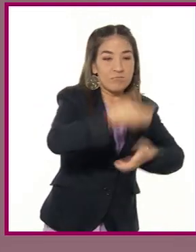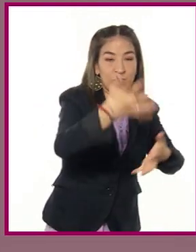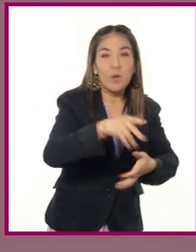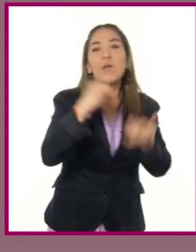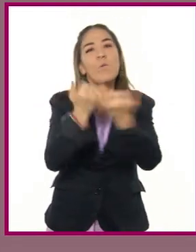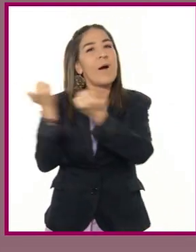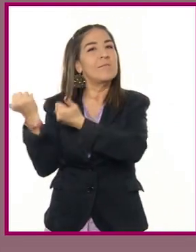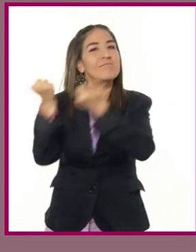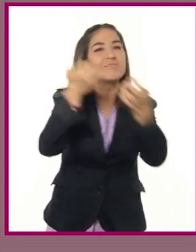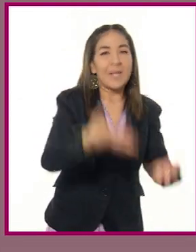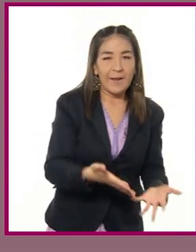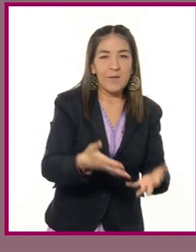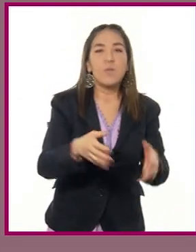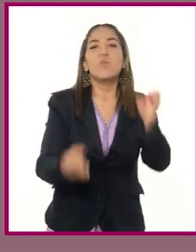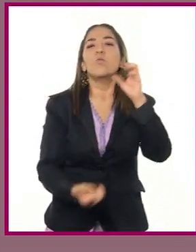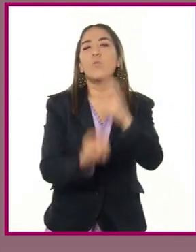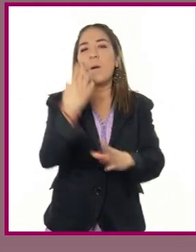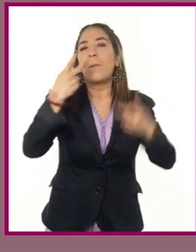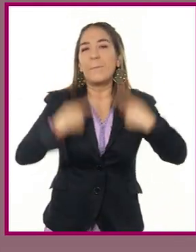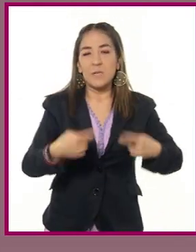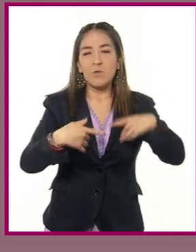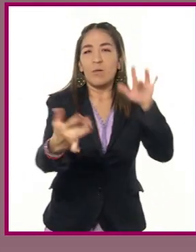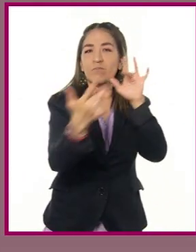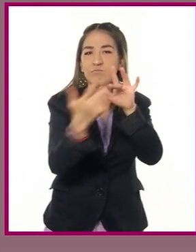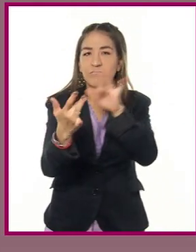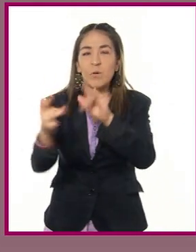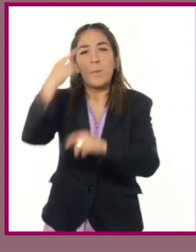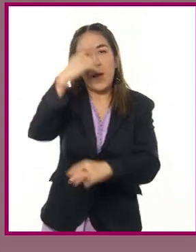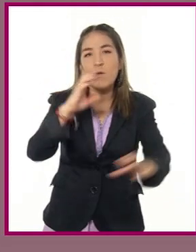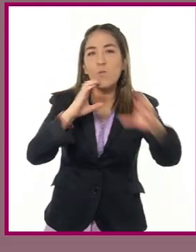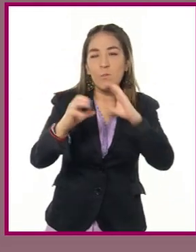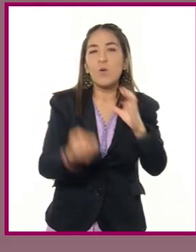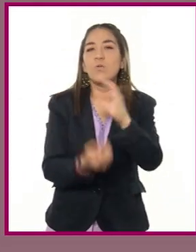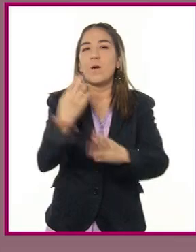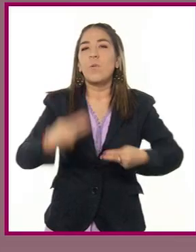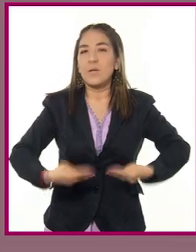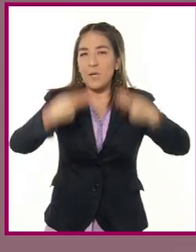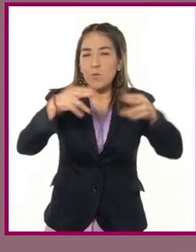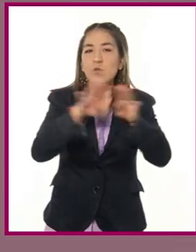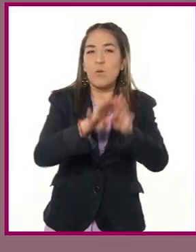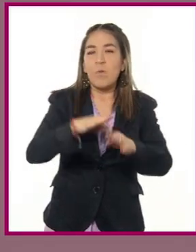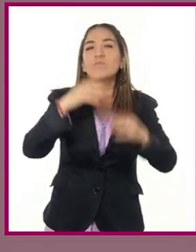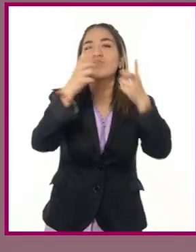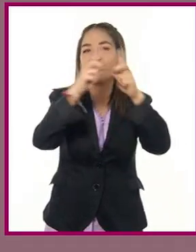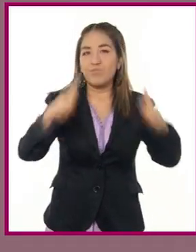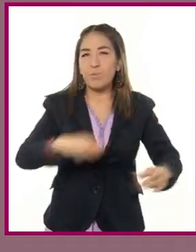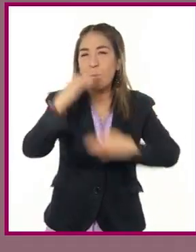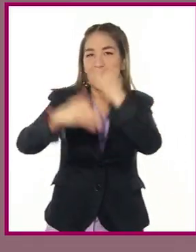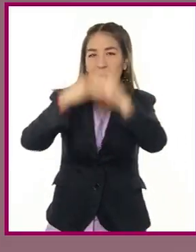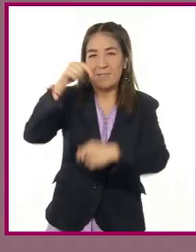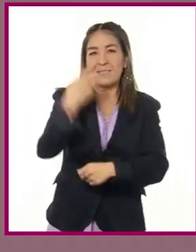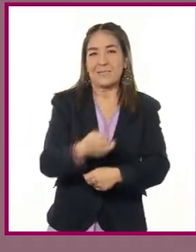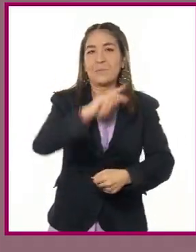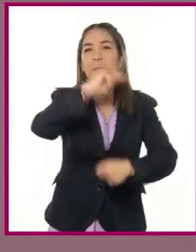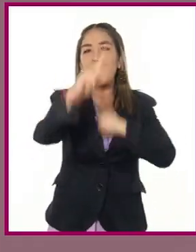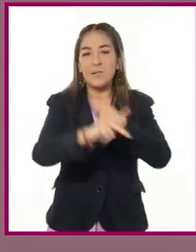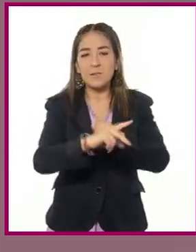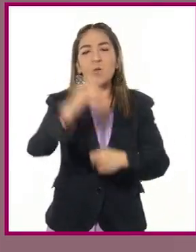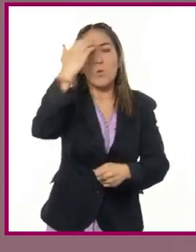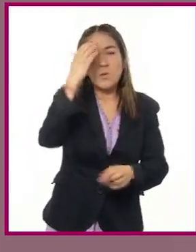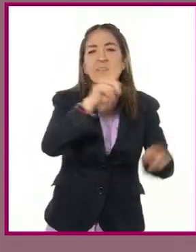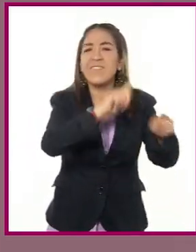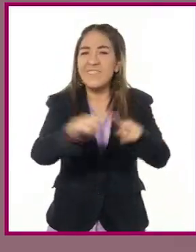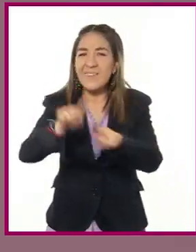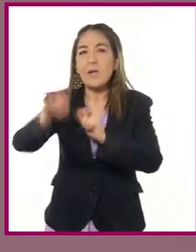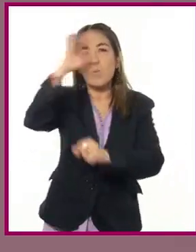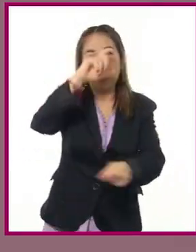importaciones. Hacer nuevos contactos para negocios y el desarrollo del país. Frenar aumentos en el mercado interno. Conocer otras